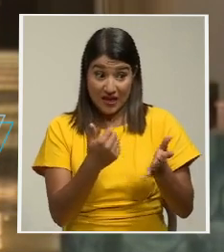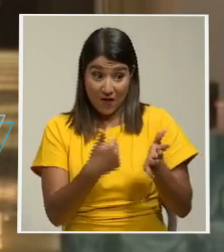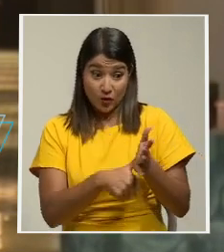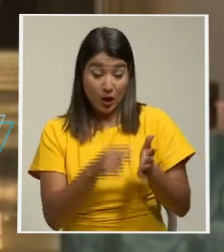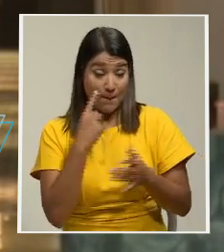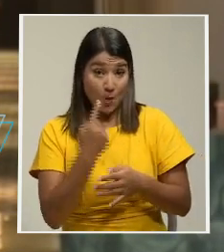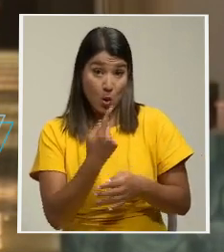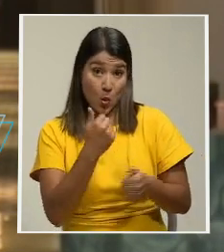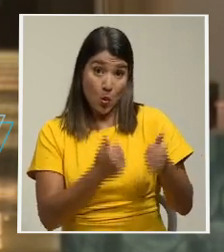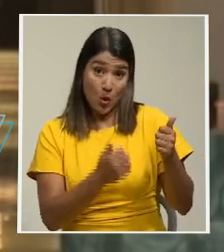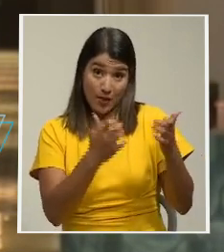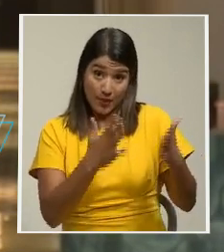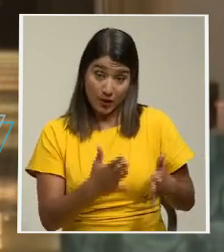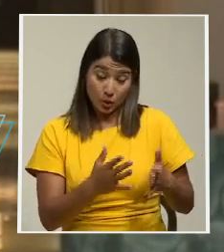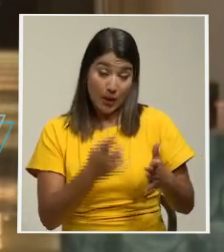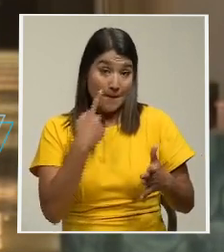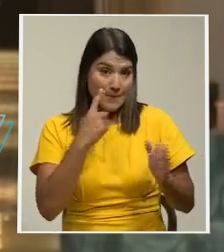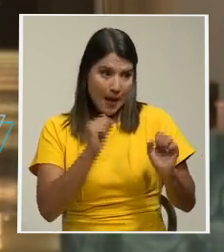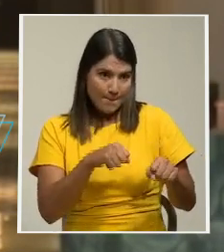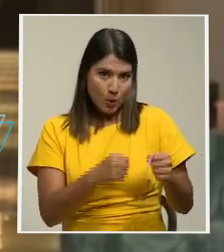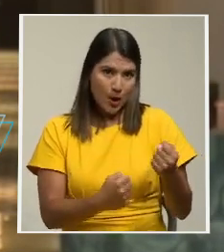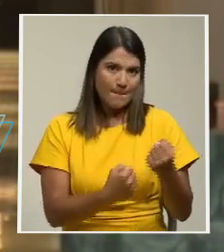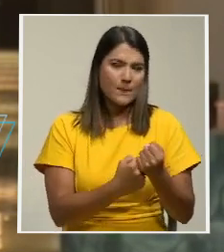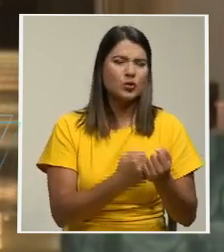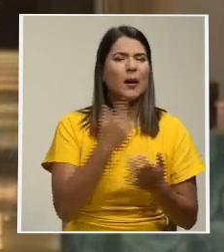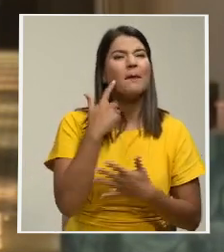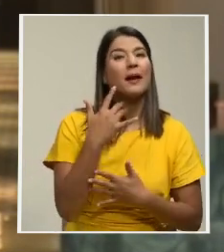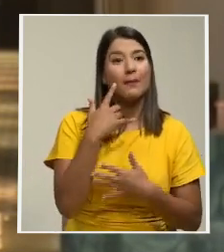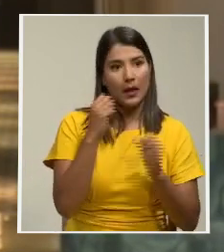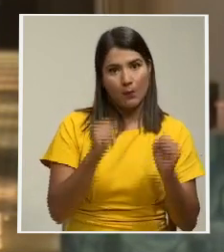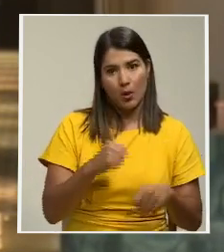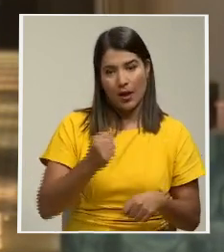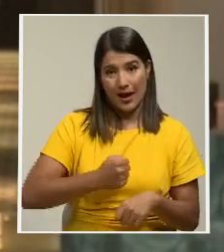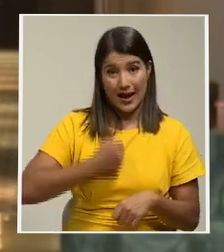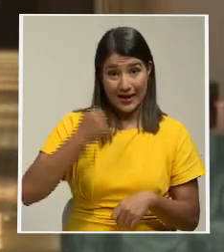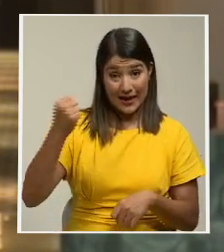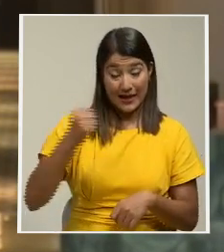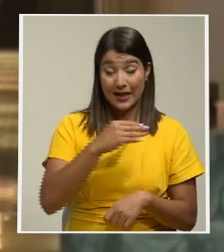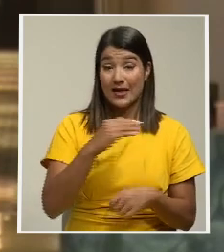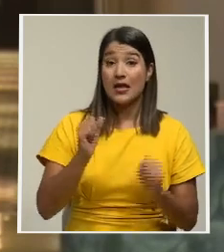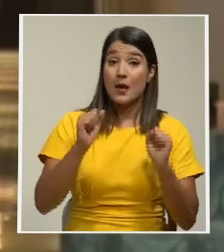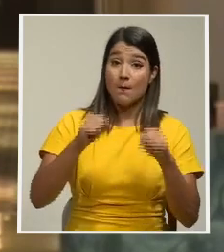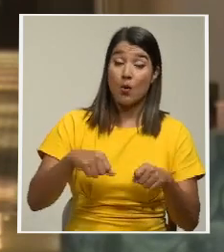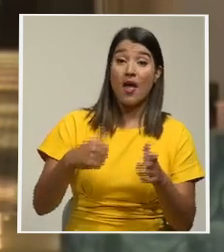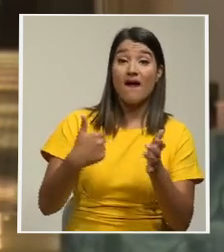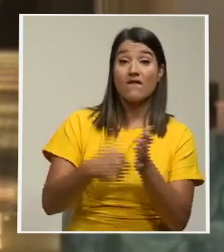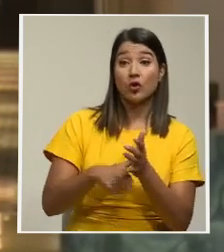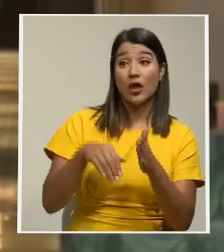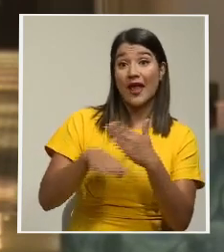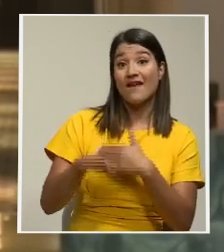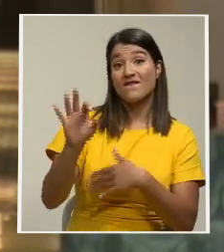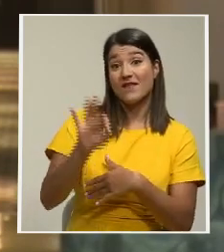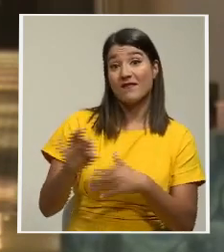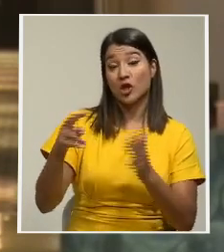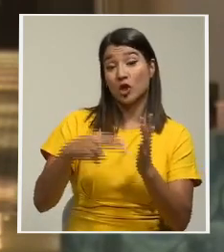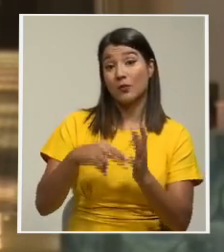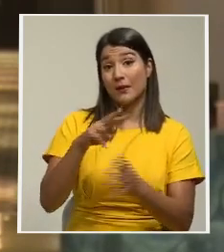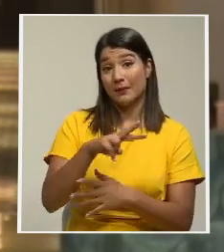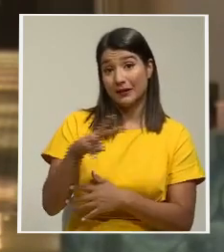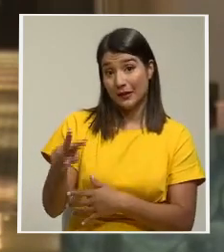ese candidato, que lo fortalezca para que más bien sea el ganador y pueda votar en febrero del